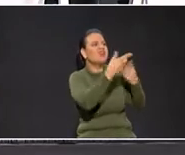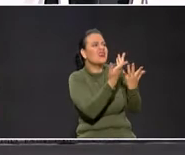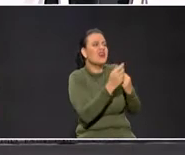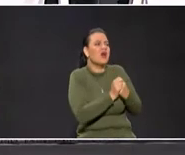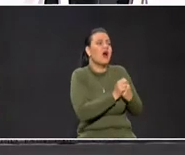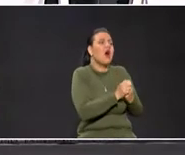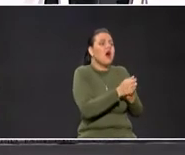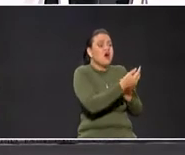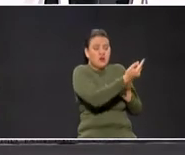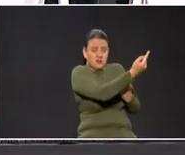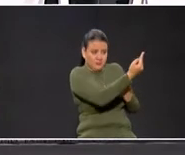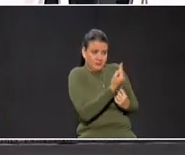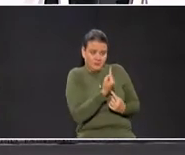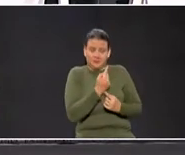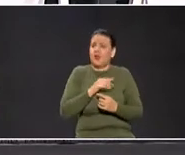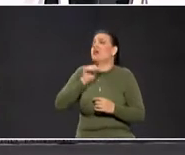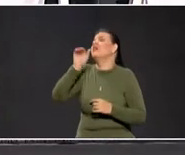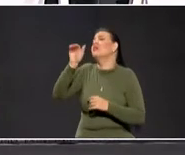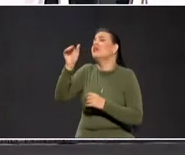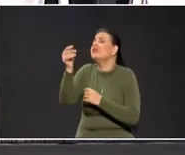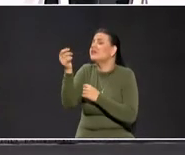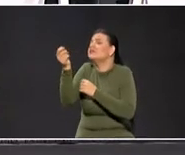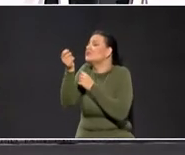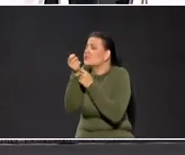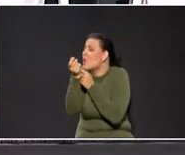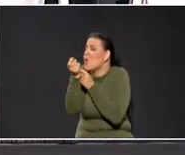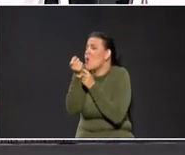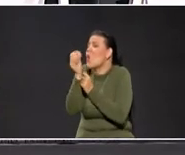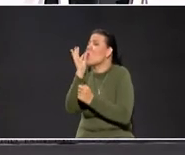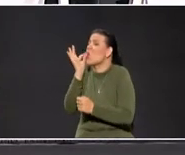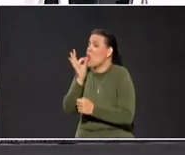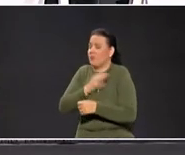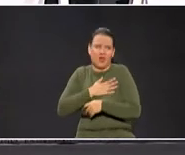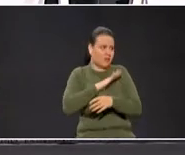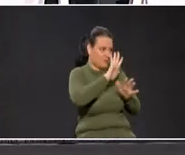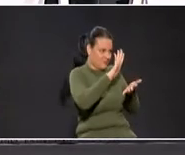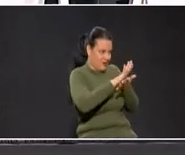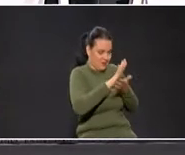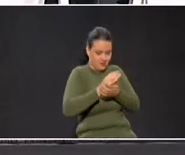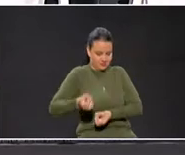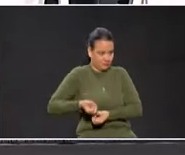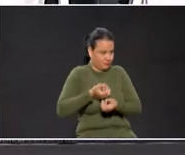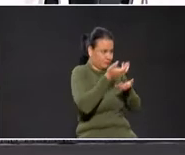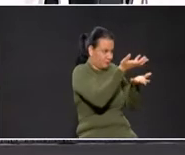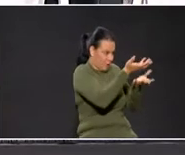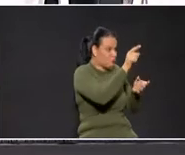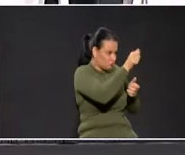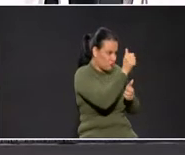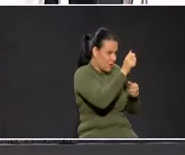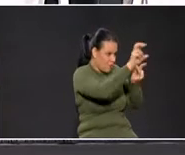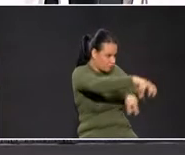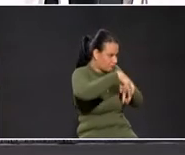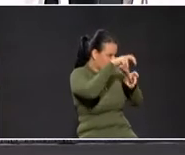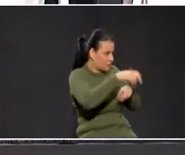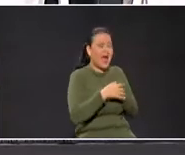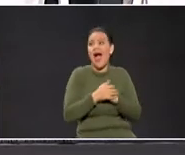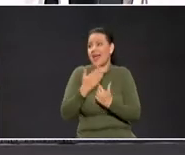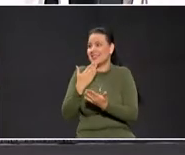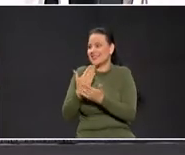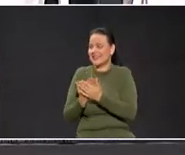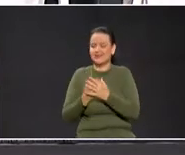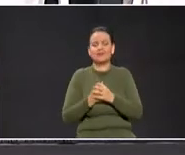les conseguimos la tierra y conseguimos todo toda la parte de logística además acabamos el microtráfico es es una realidad